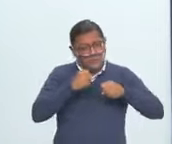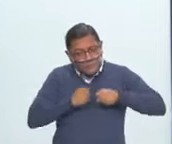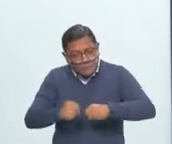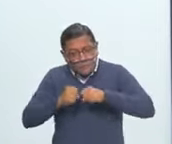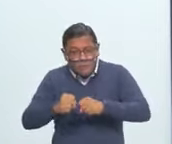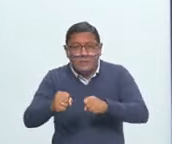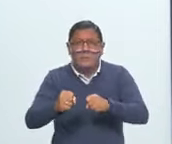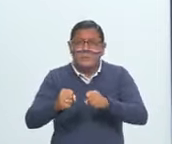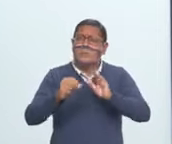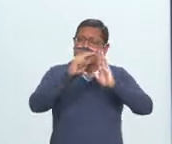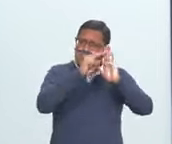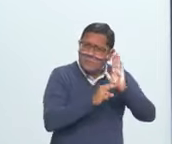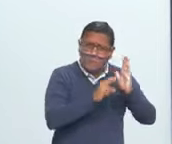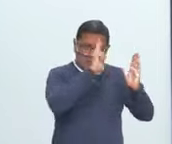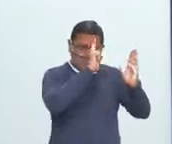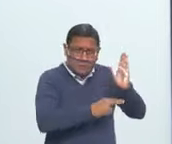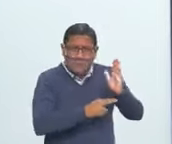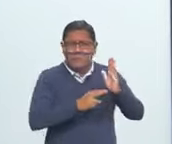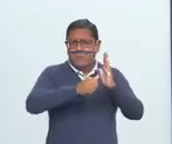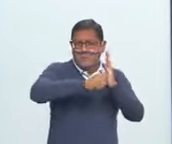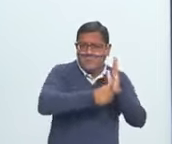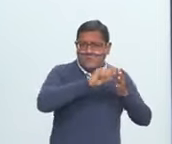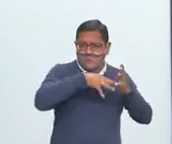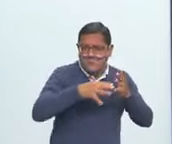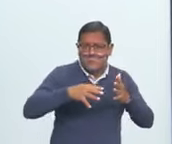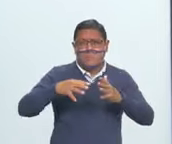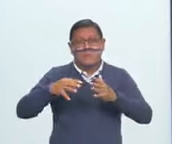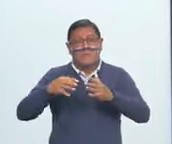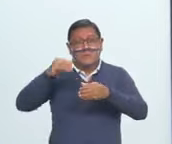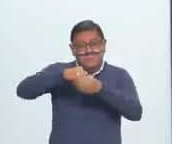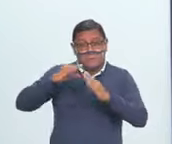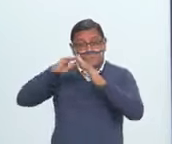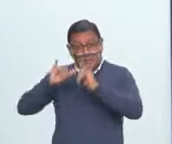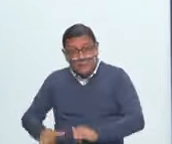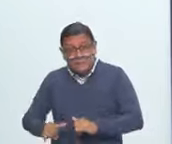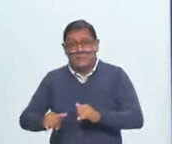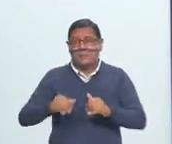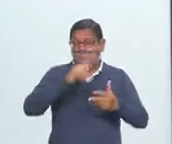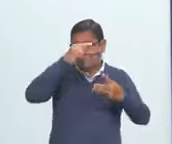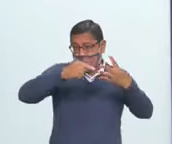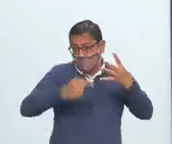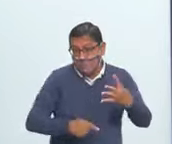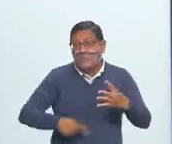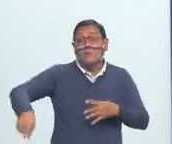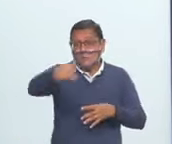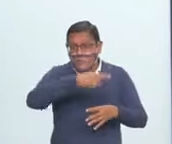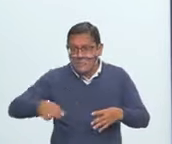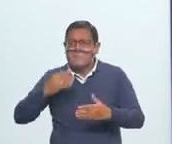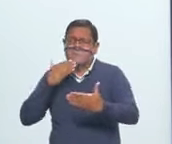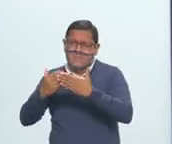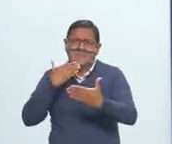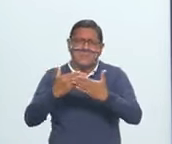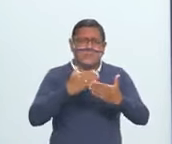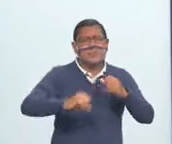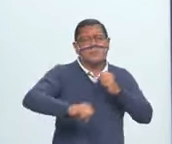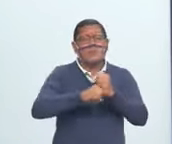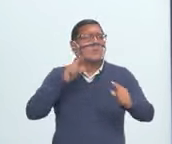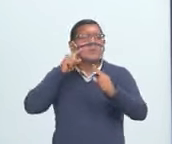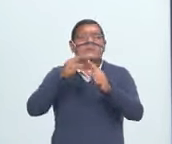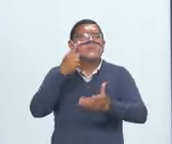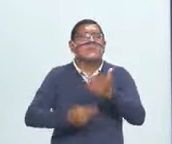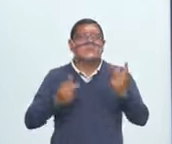venido acogiendo las medidas administrativas que lo único que buscan es preservar la vida y la salud de nuestra